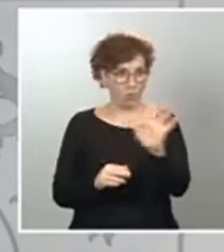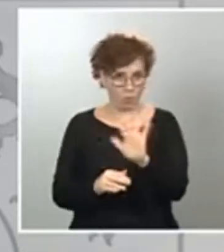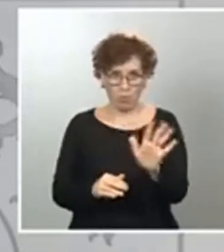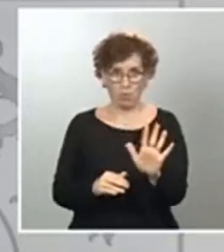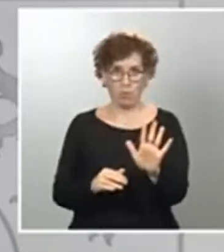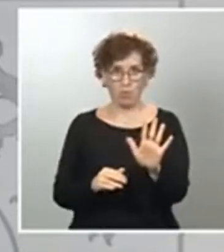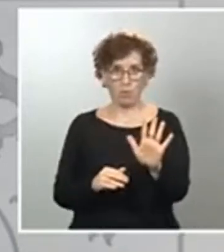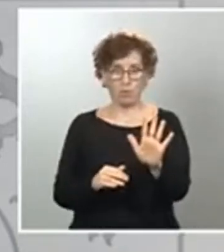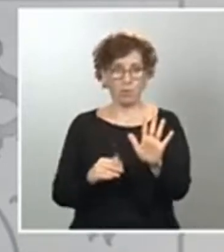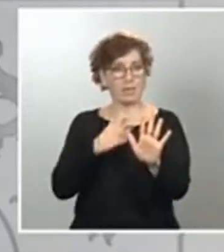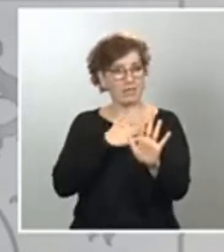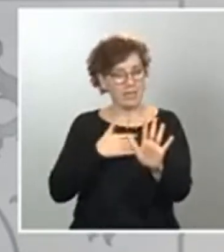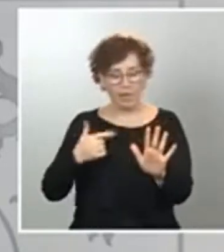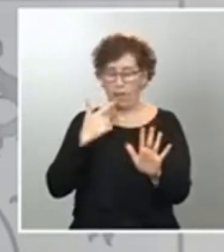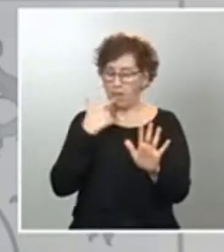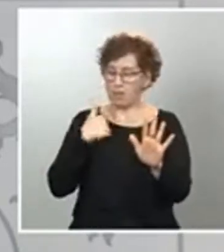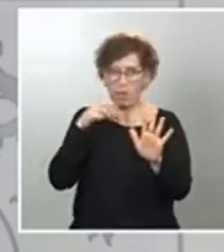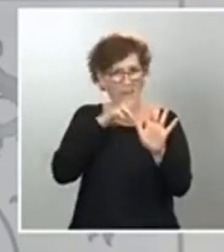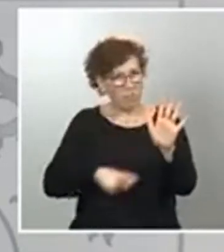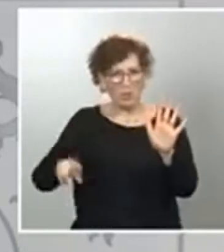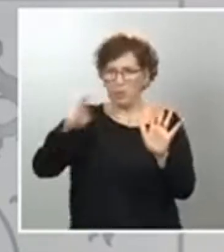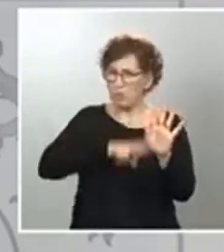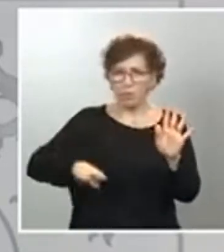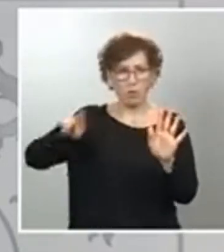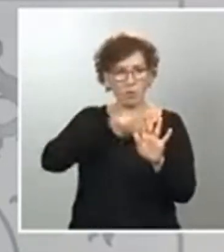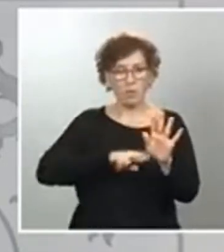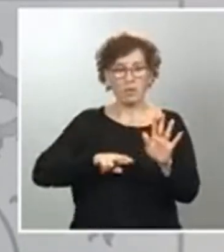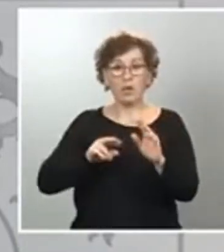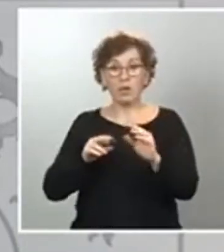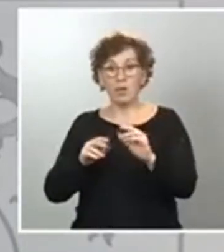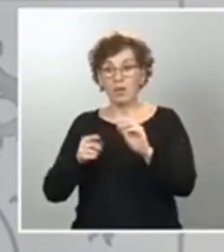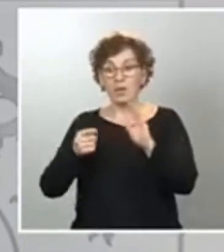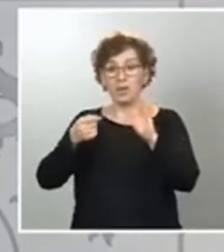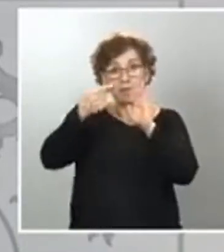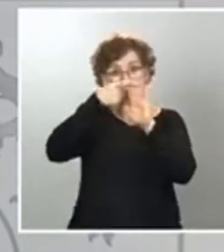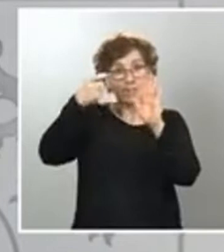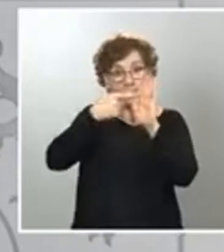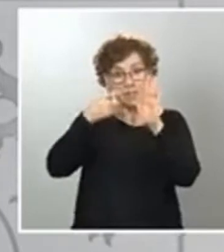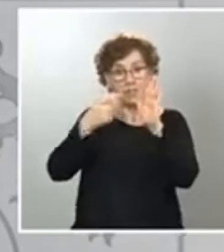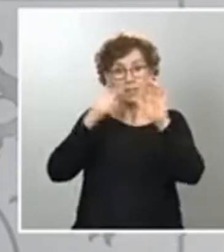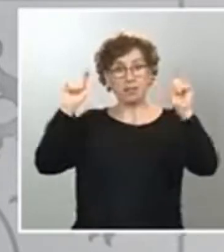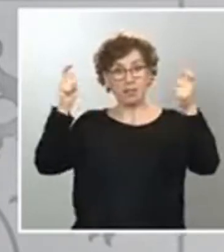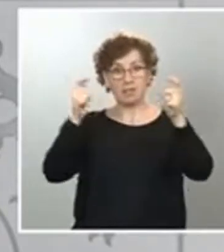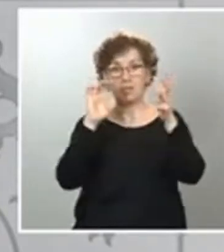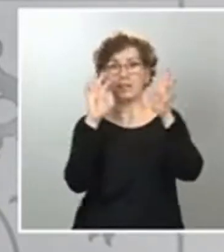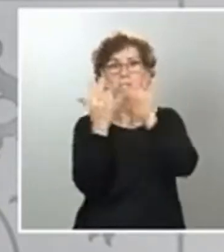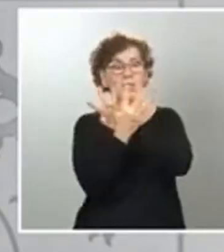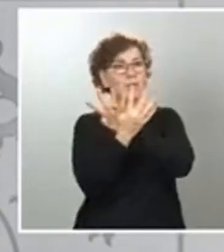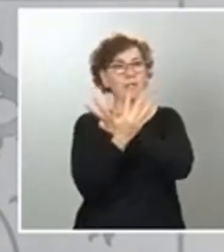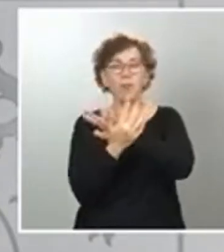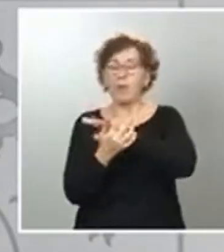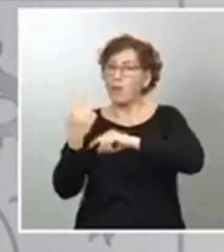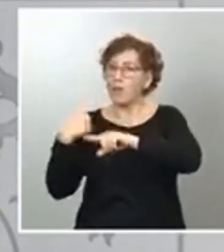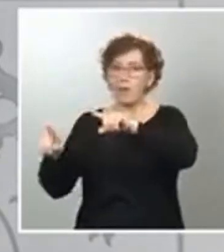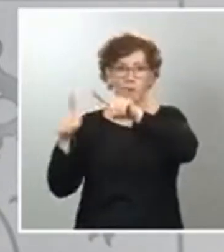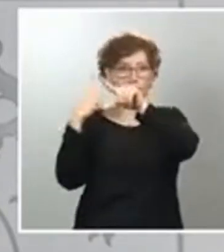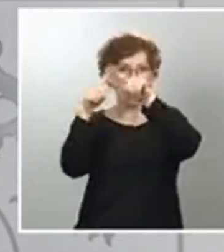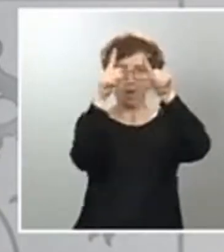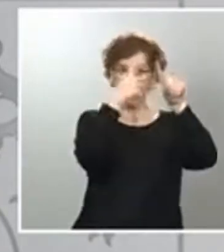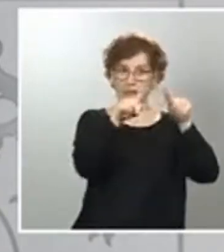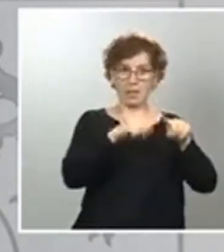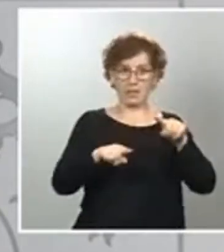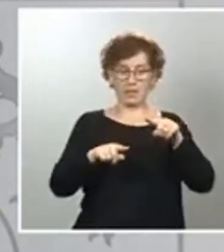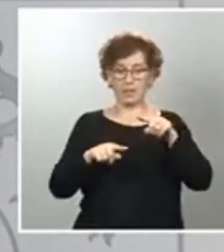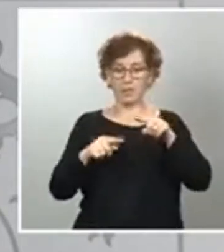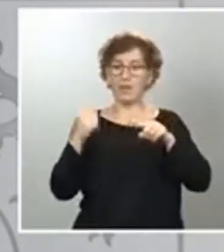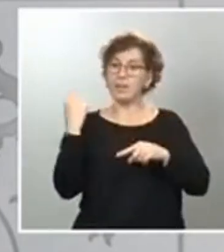desescalada, no me cansaré de repetirlo, será distinta en función del territorio, será simétrica, es decir, los territorios podrán avanzar hacia esa nueva